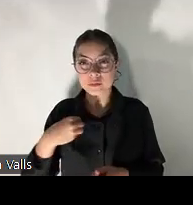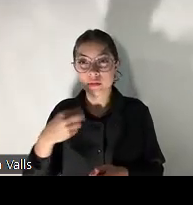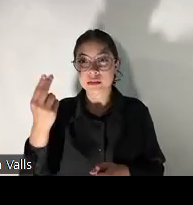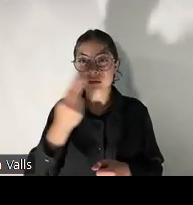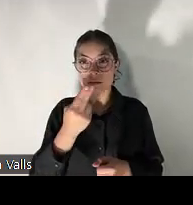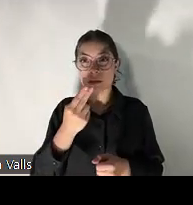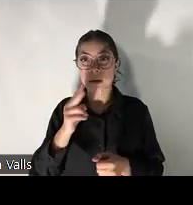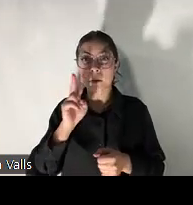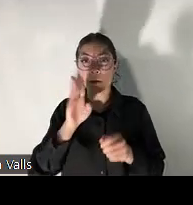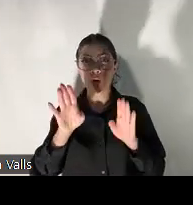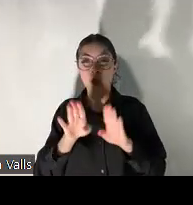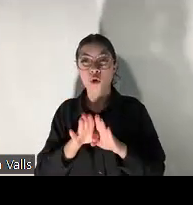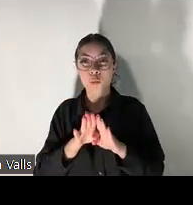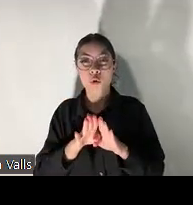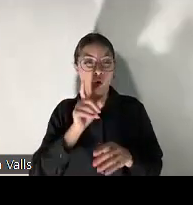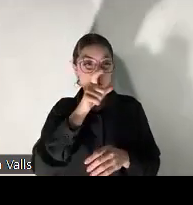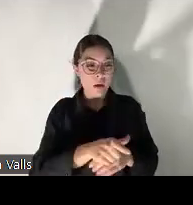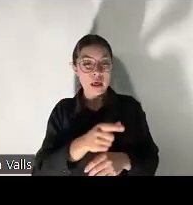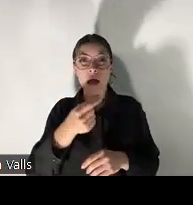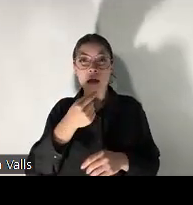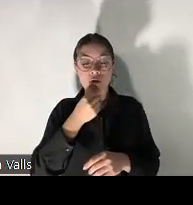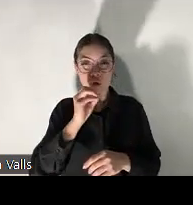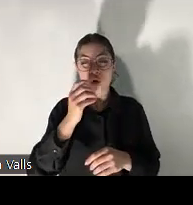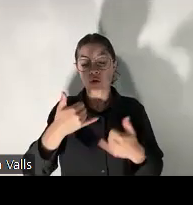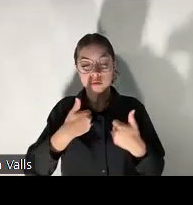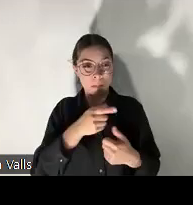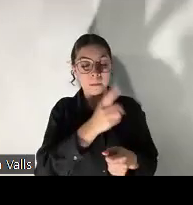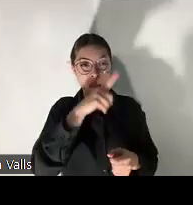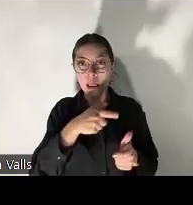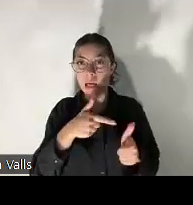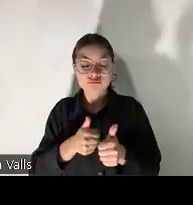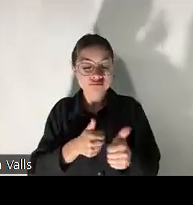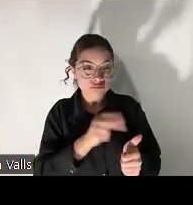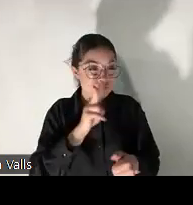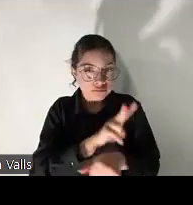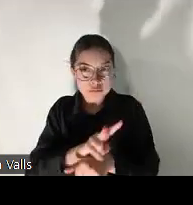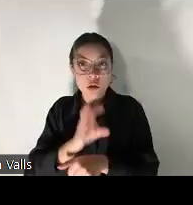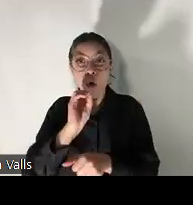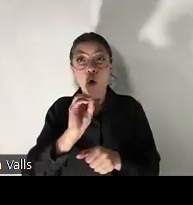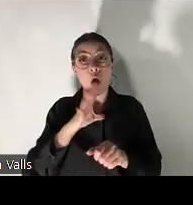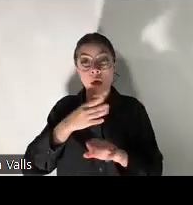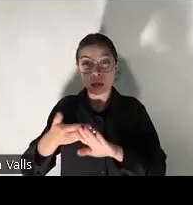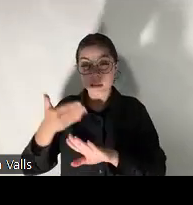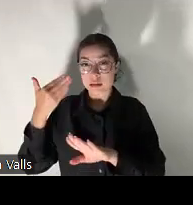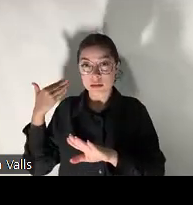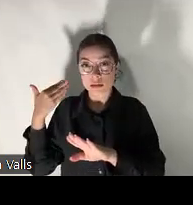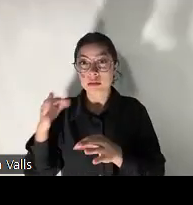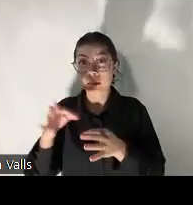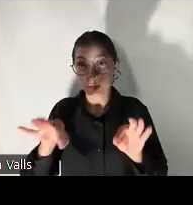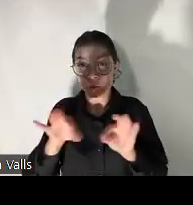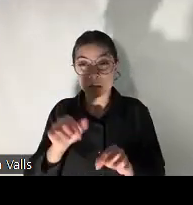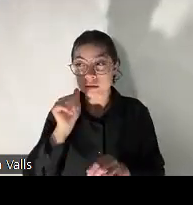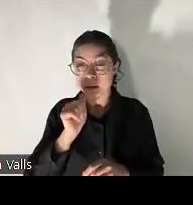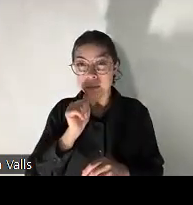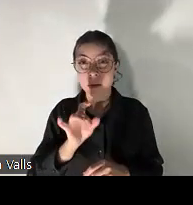conductas de mandar al niño a un seguimiento estrecho del neurodesarrollo o si son antecedentes ya muy importantes directamente